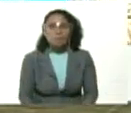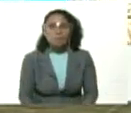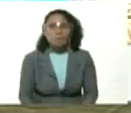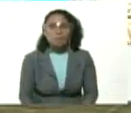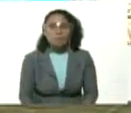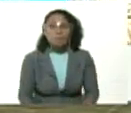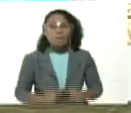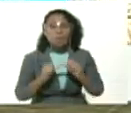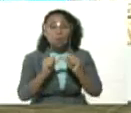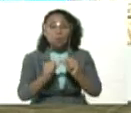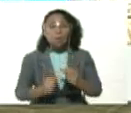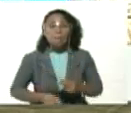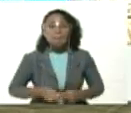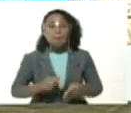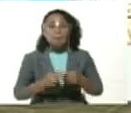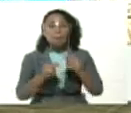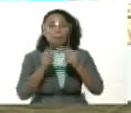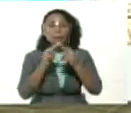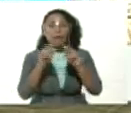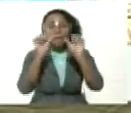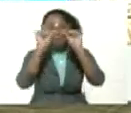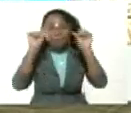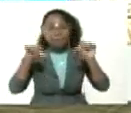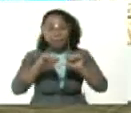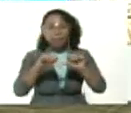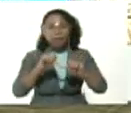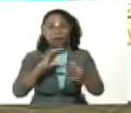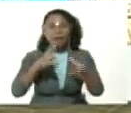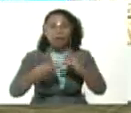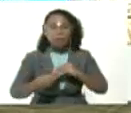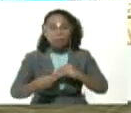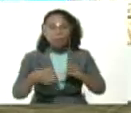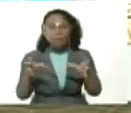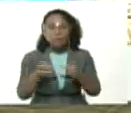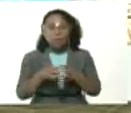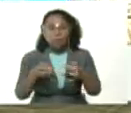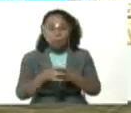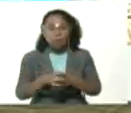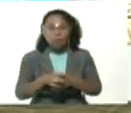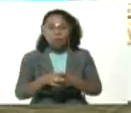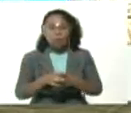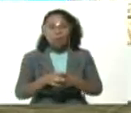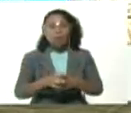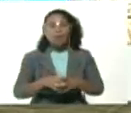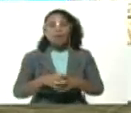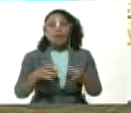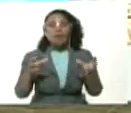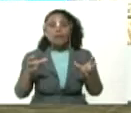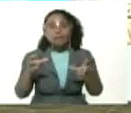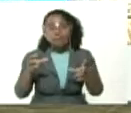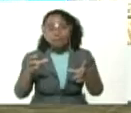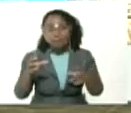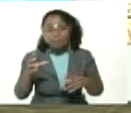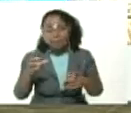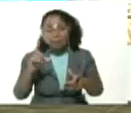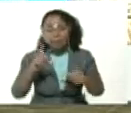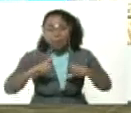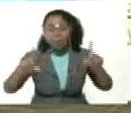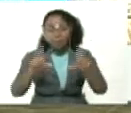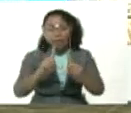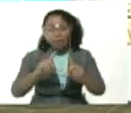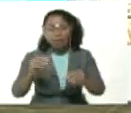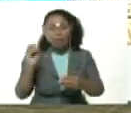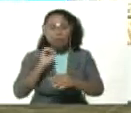Y seguir construyendo el sistema CLAP, comités locales de abastecimiento y